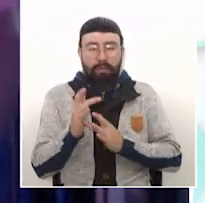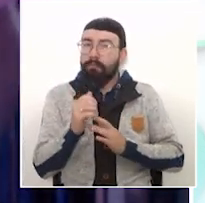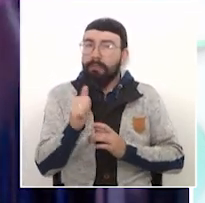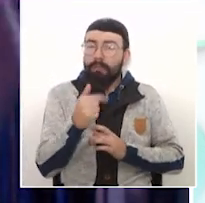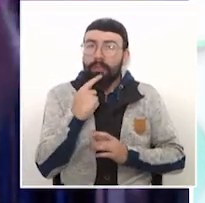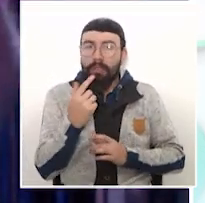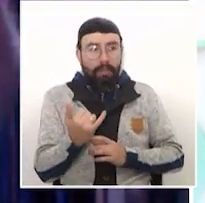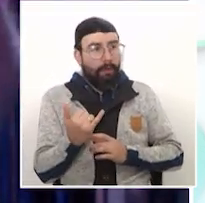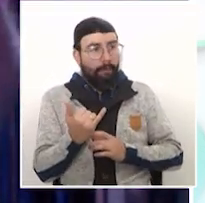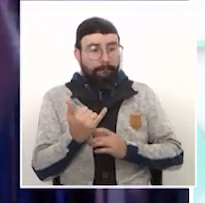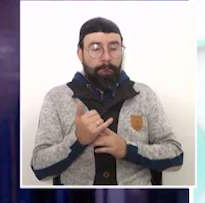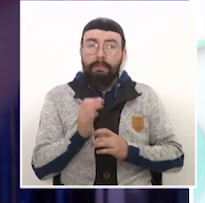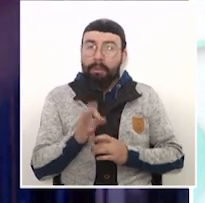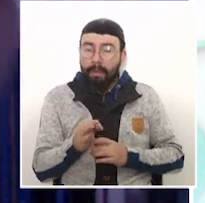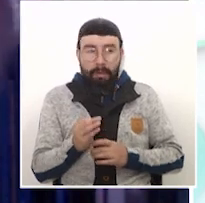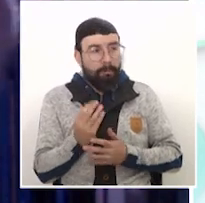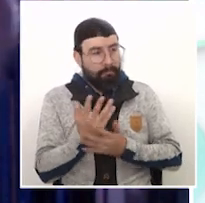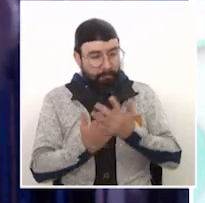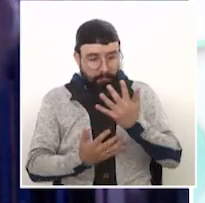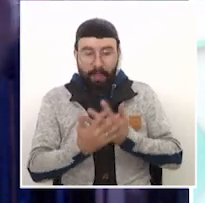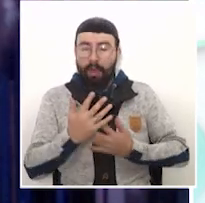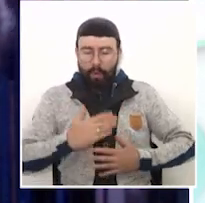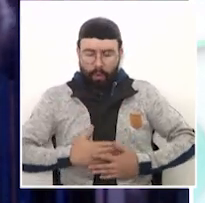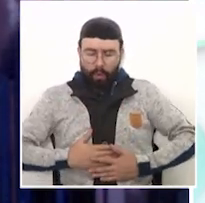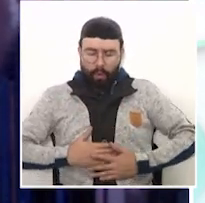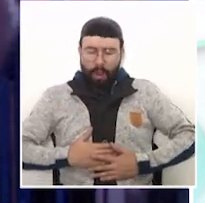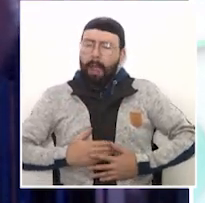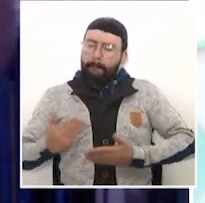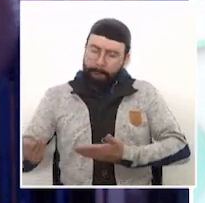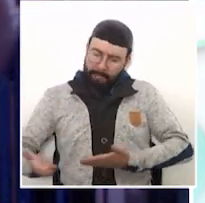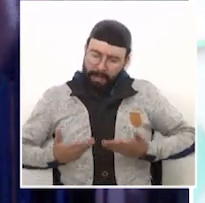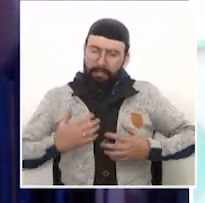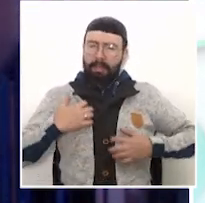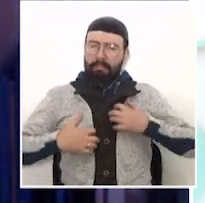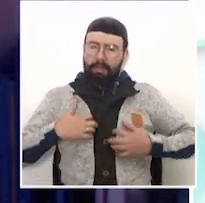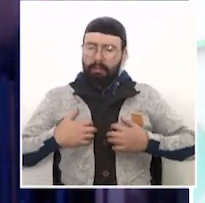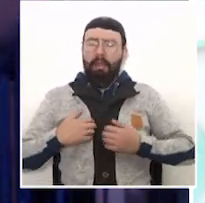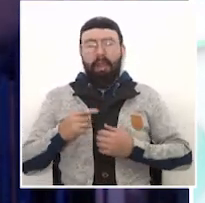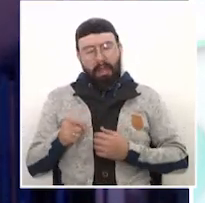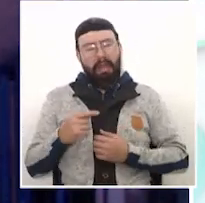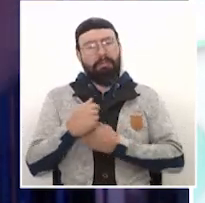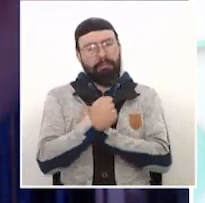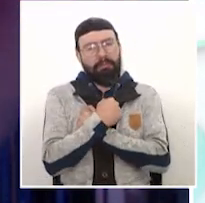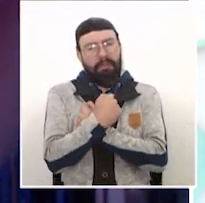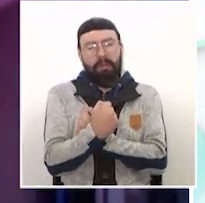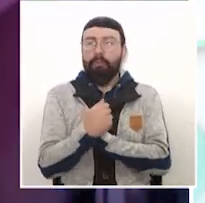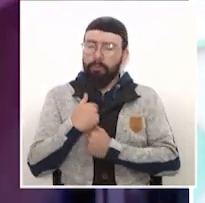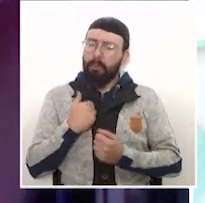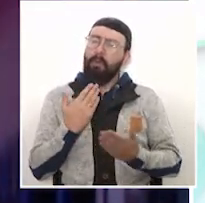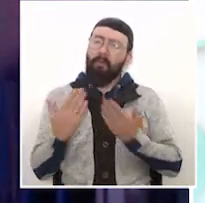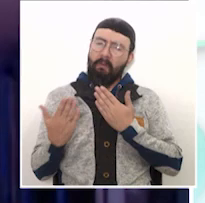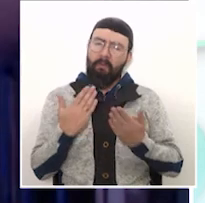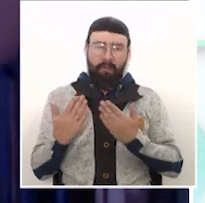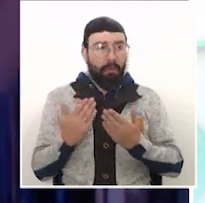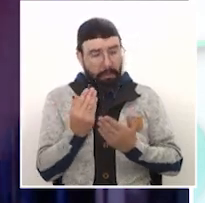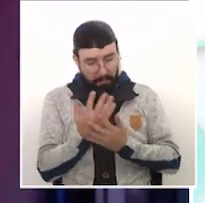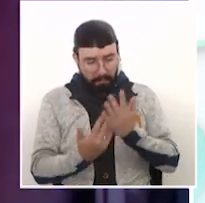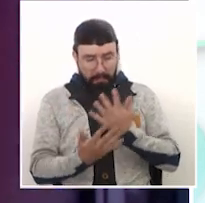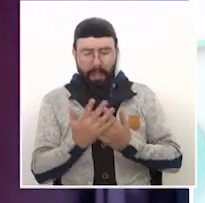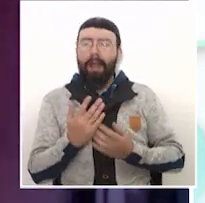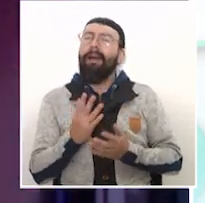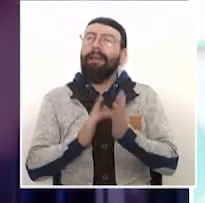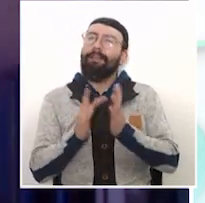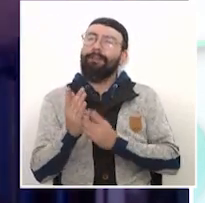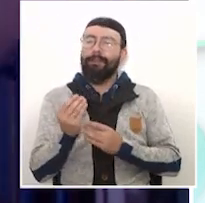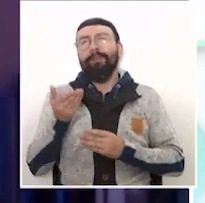casi siempre se siente aquí, bienvenido miedo, amo y confío, y con estas manos sanadoras de Jesús